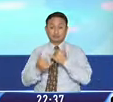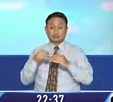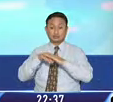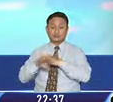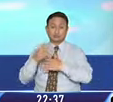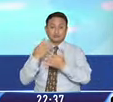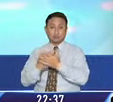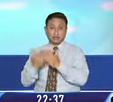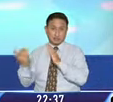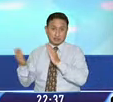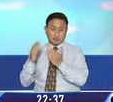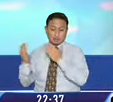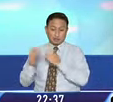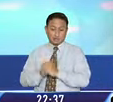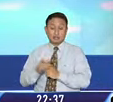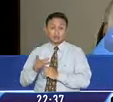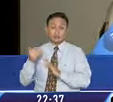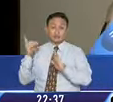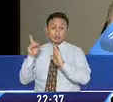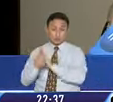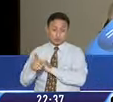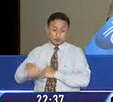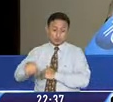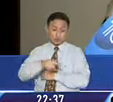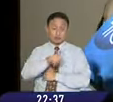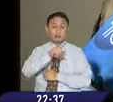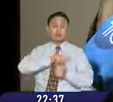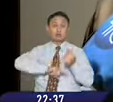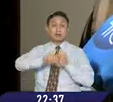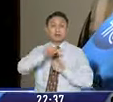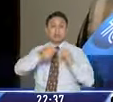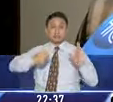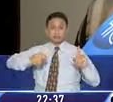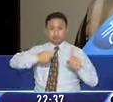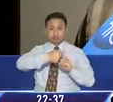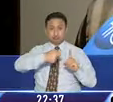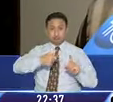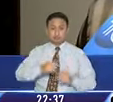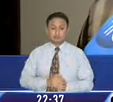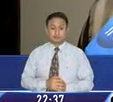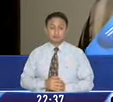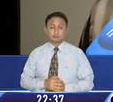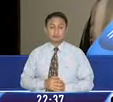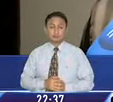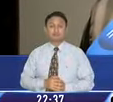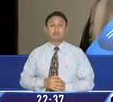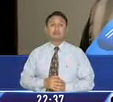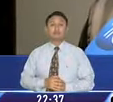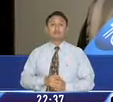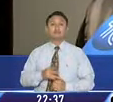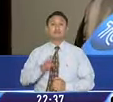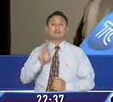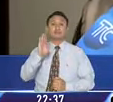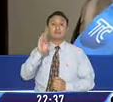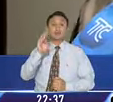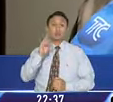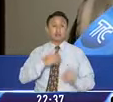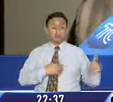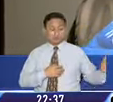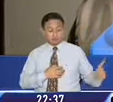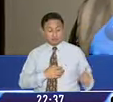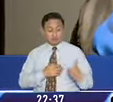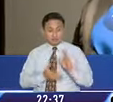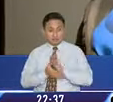del presunto delito de asesinato. Este hecho delictivo se conoce que una vez que el esposo de la Oyoxisa sale a